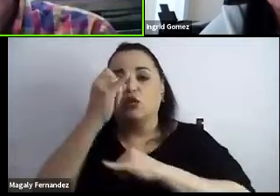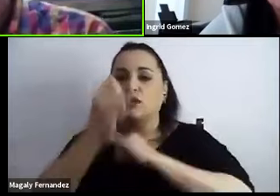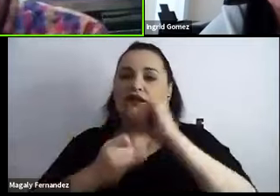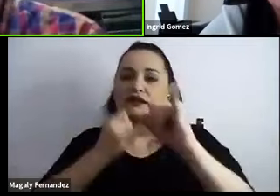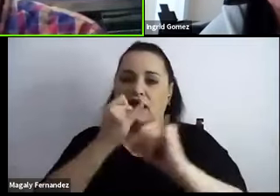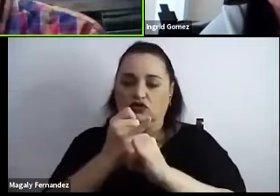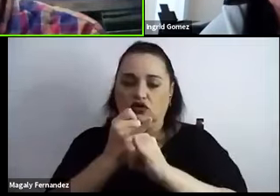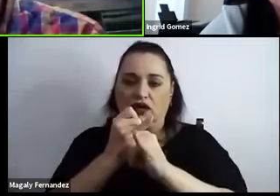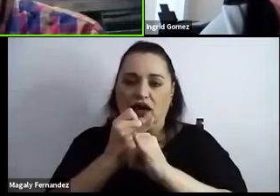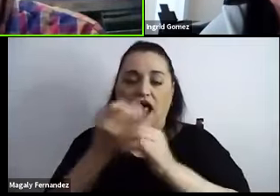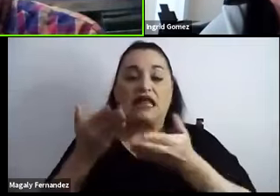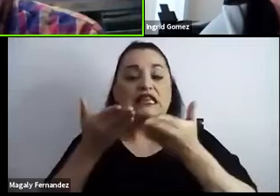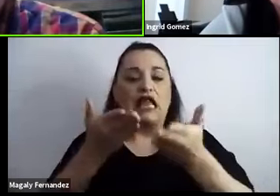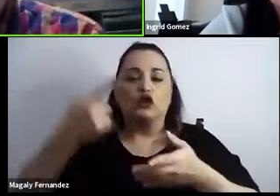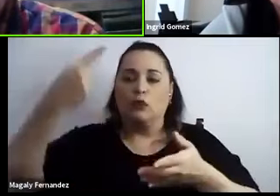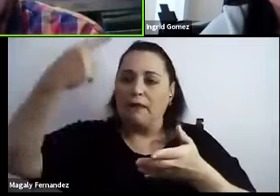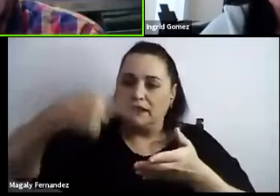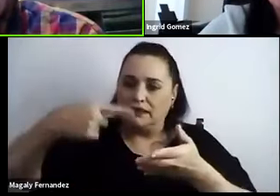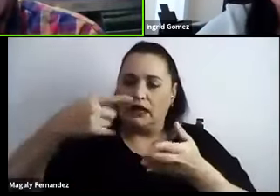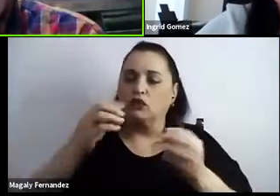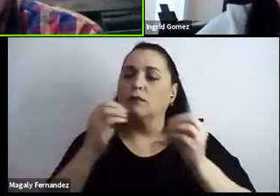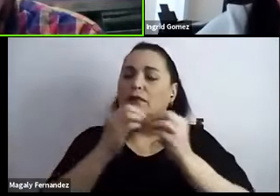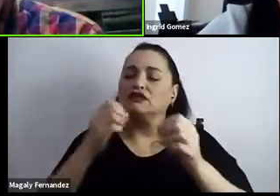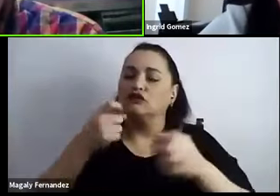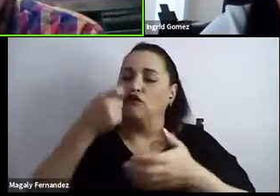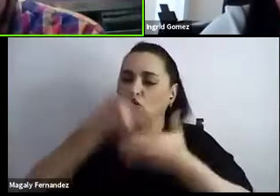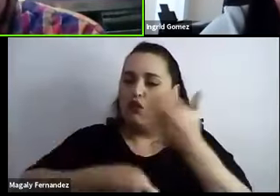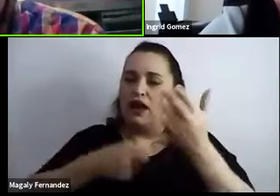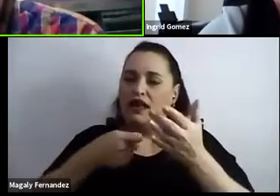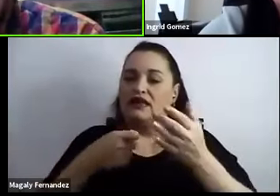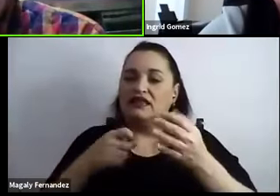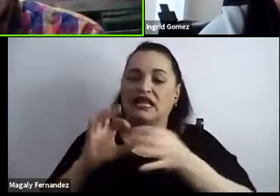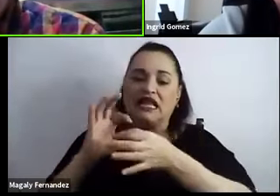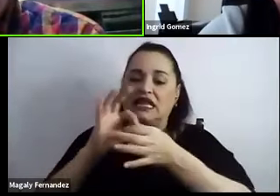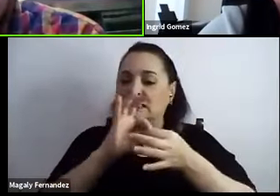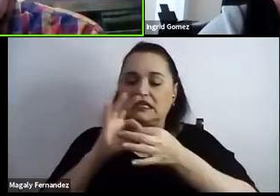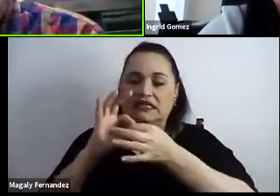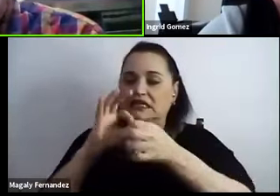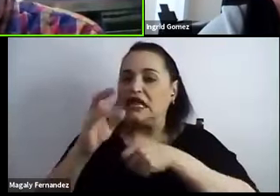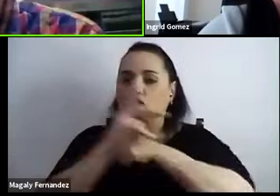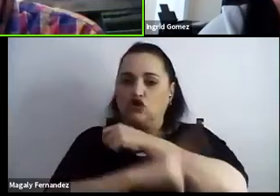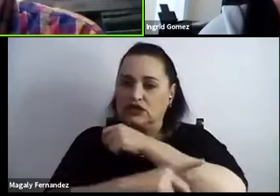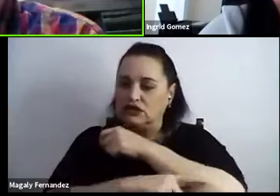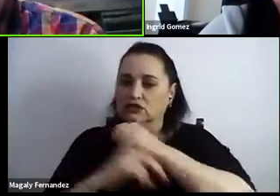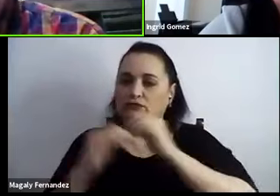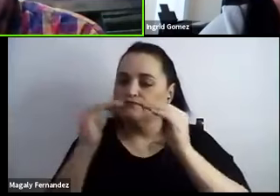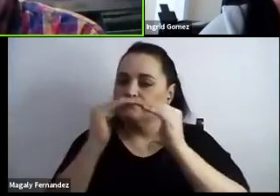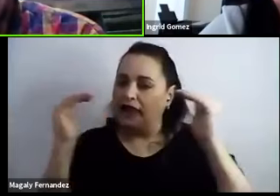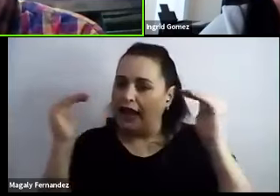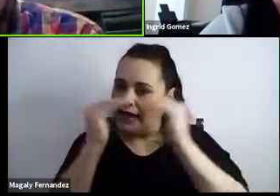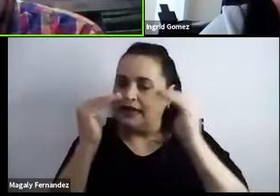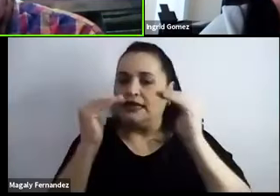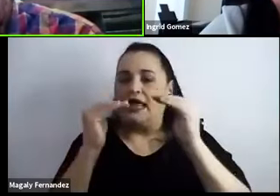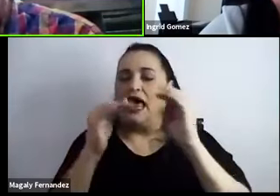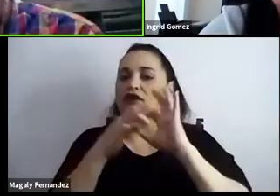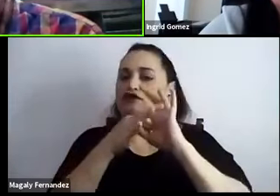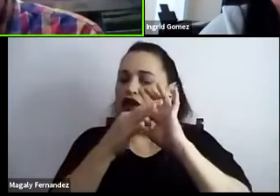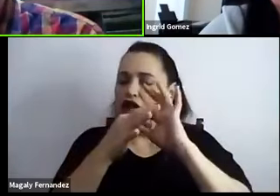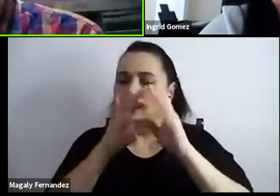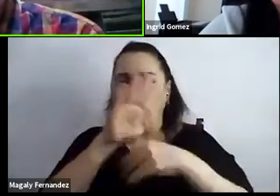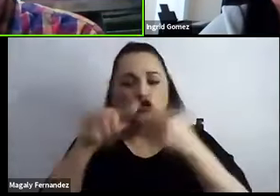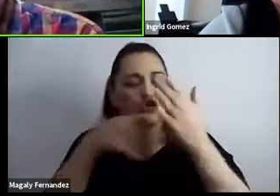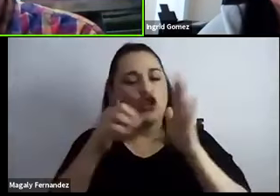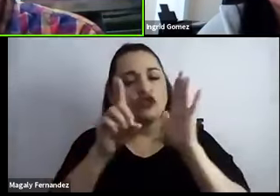dándole un mandato mucho más fuerte a las Naciones Unidas en torno a la equidad, que ponga en relación todos los derechos humanos,